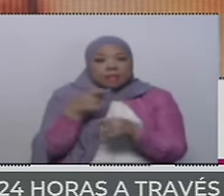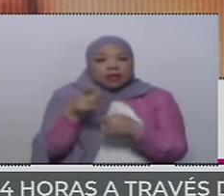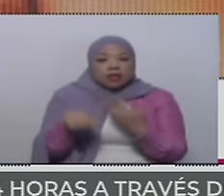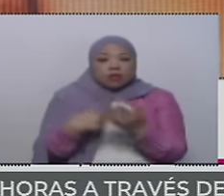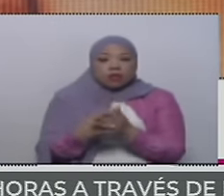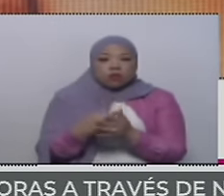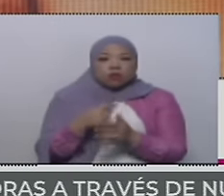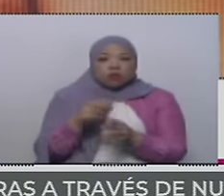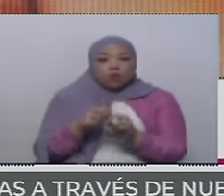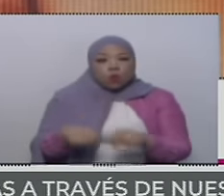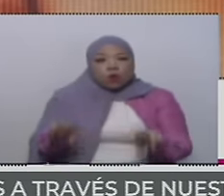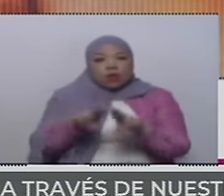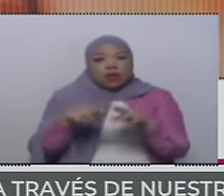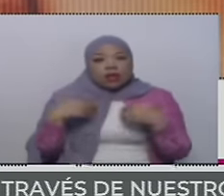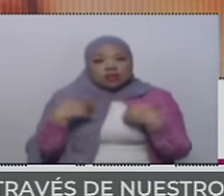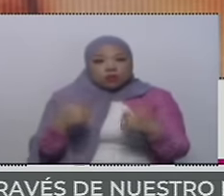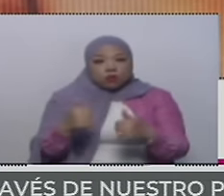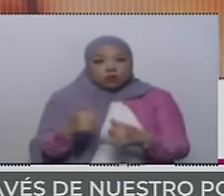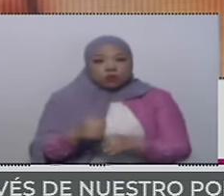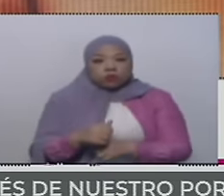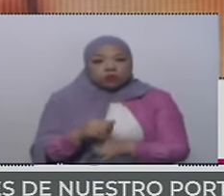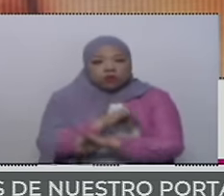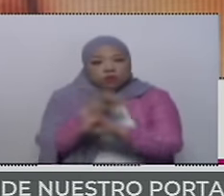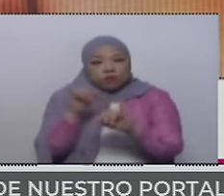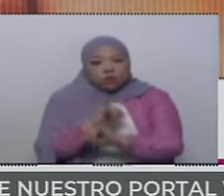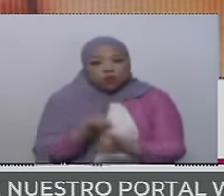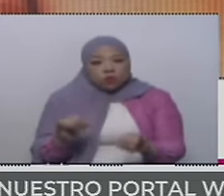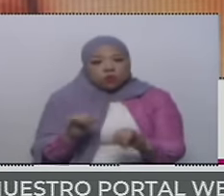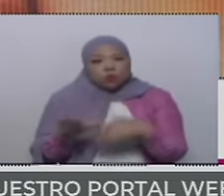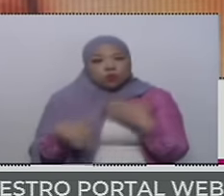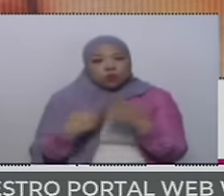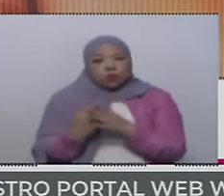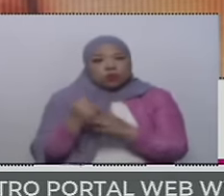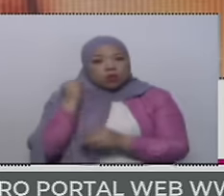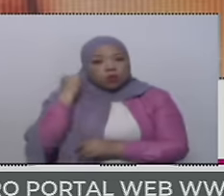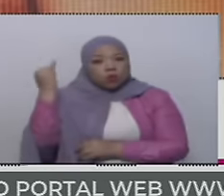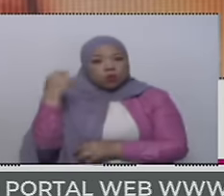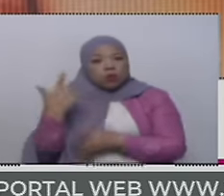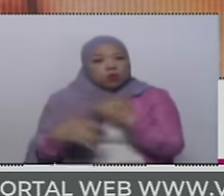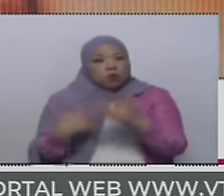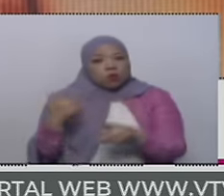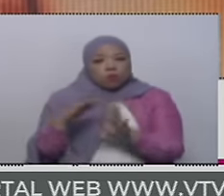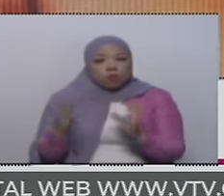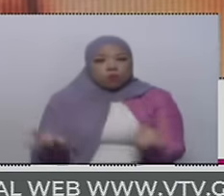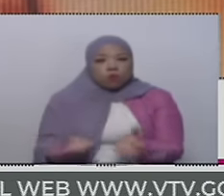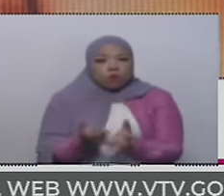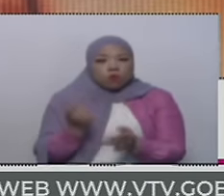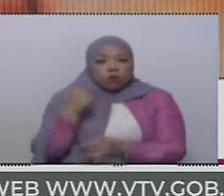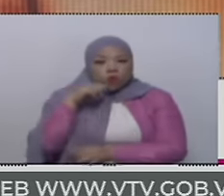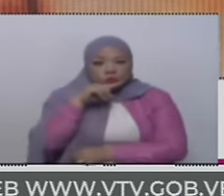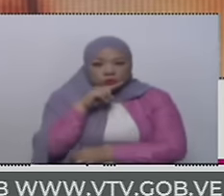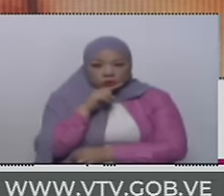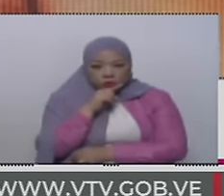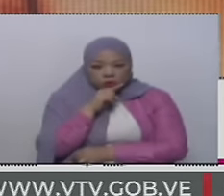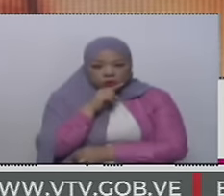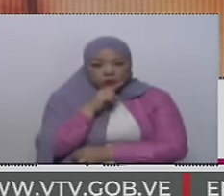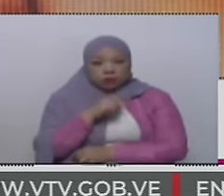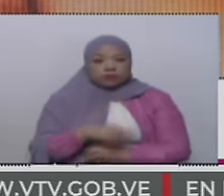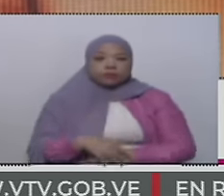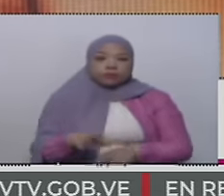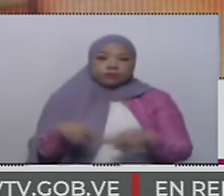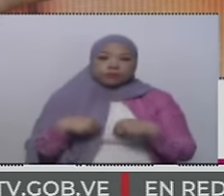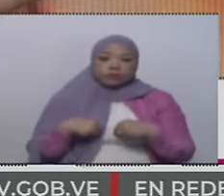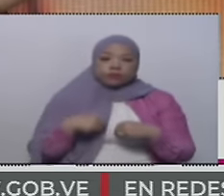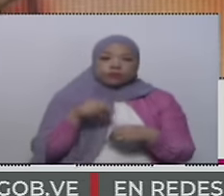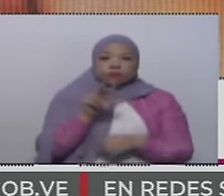Organización Mundial de la Salud felizmente lanzó esta idea de las jornadas mundiales en octubre. Nosotros